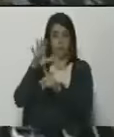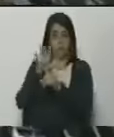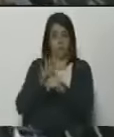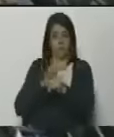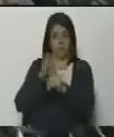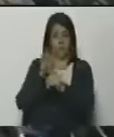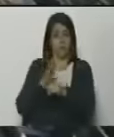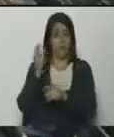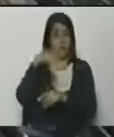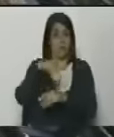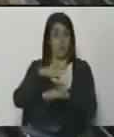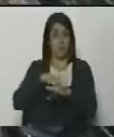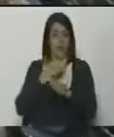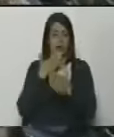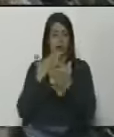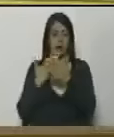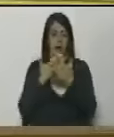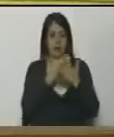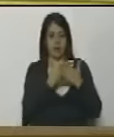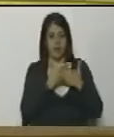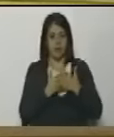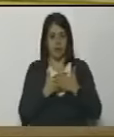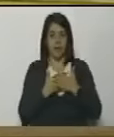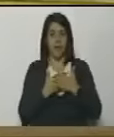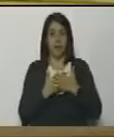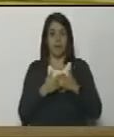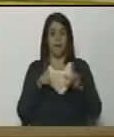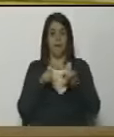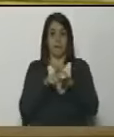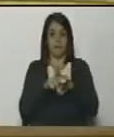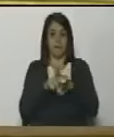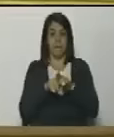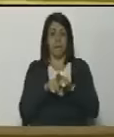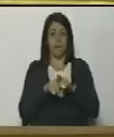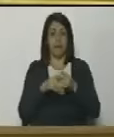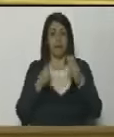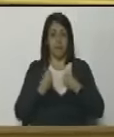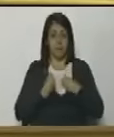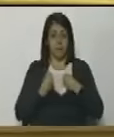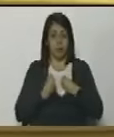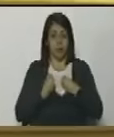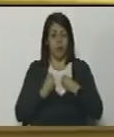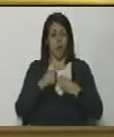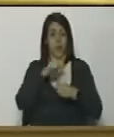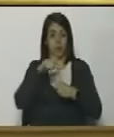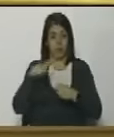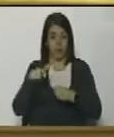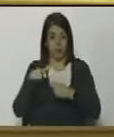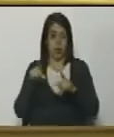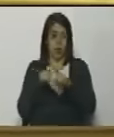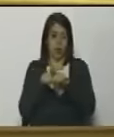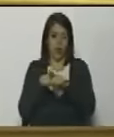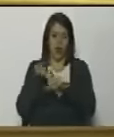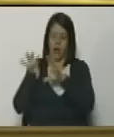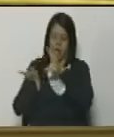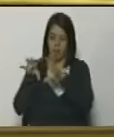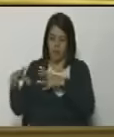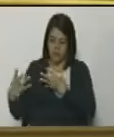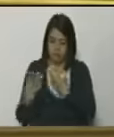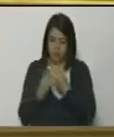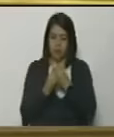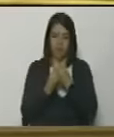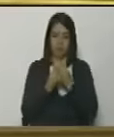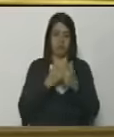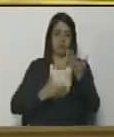y sobre todo de agradecimiento a seres vivos que tanto nos han dado y que tanto nos dan